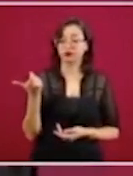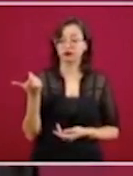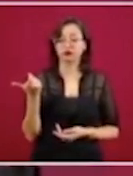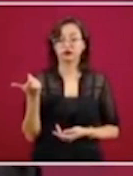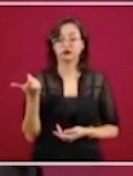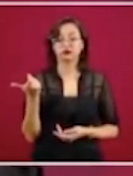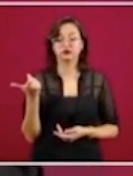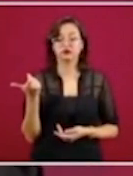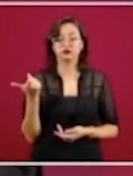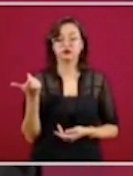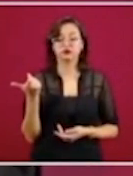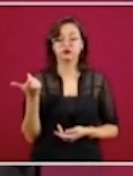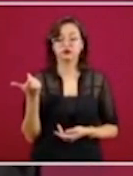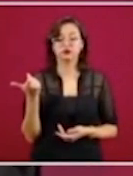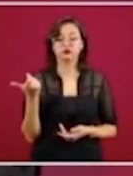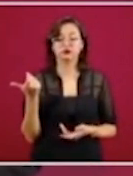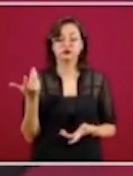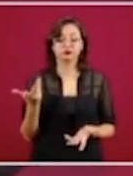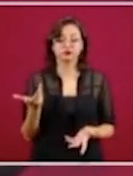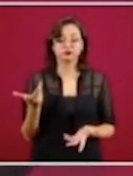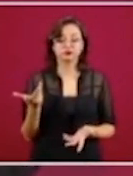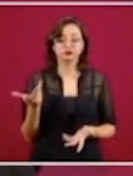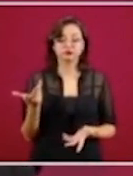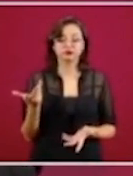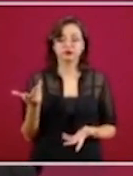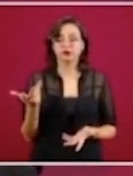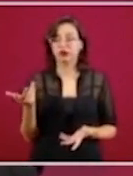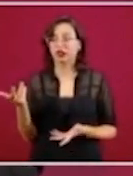como excusa o argumento